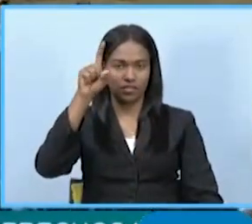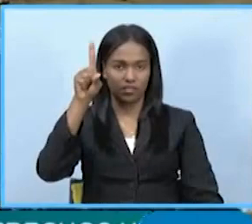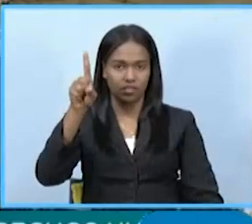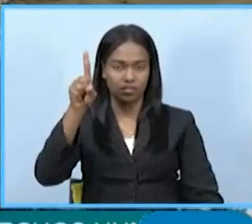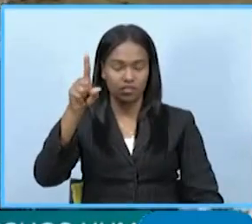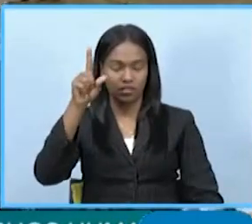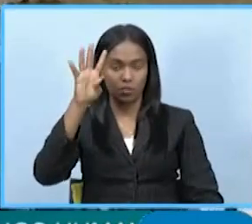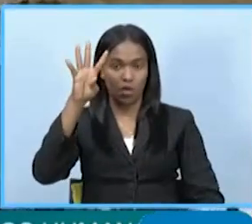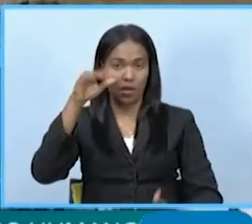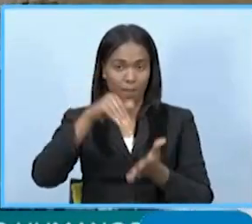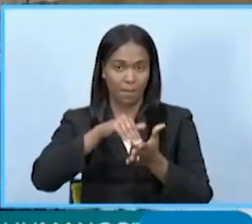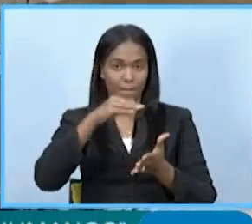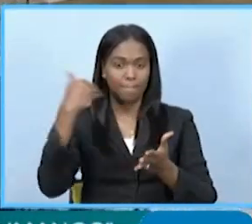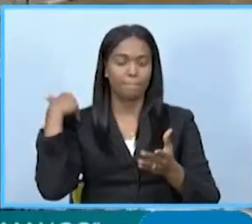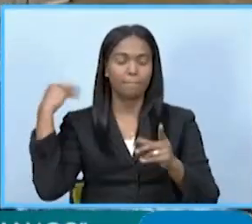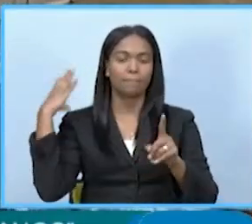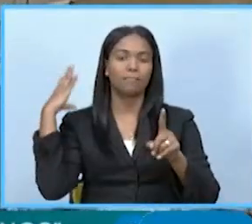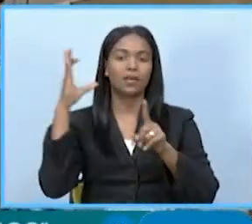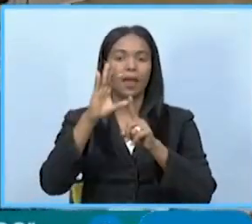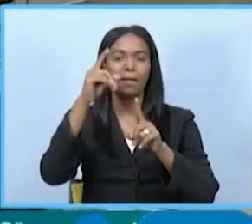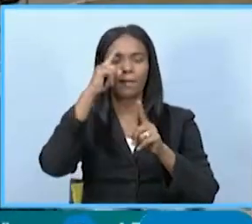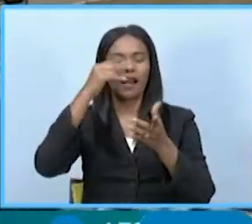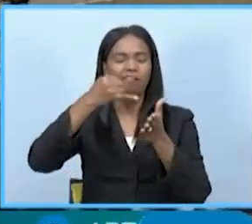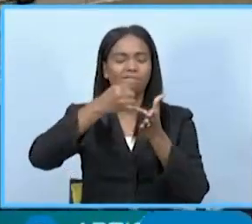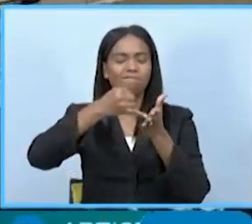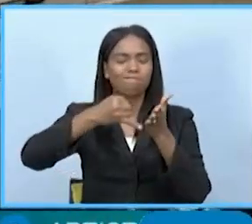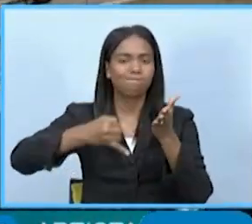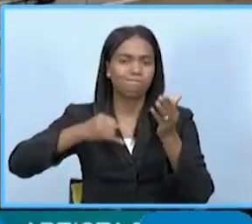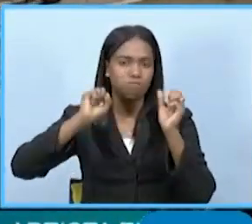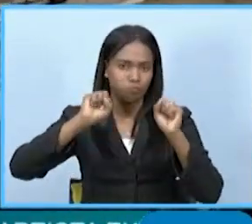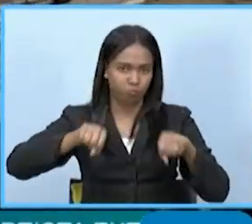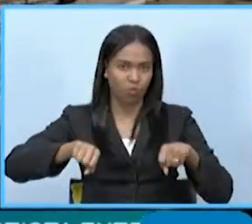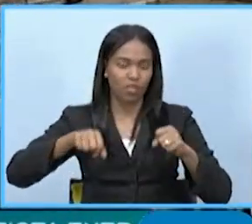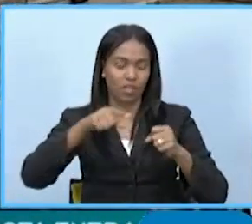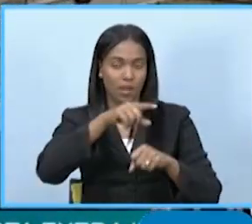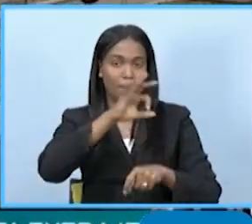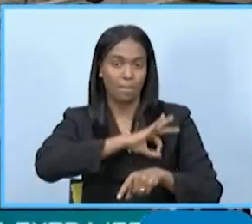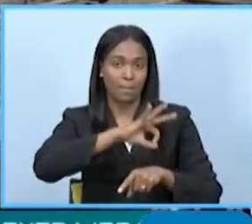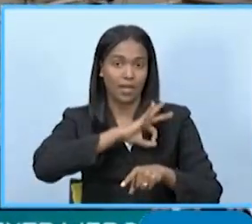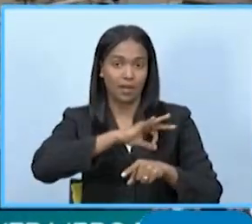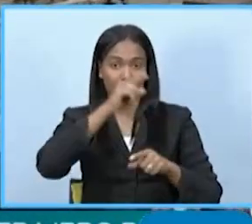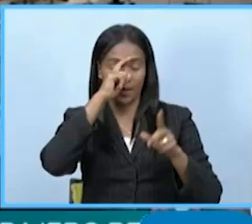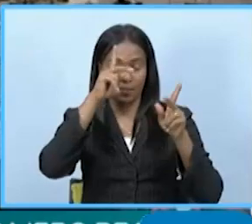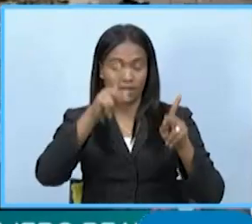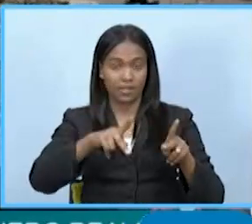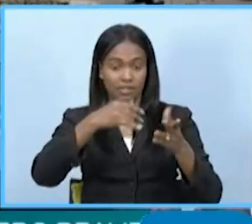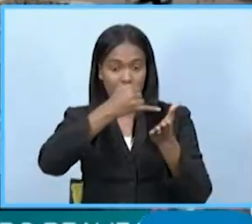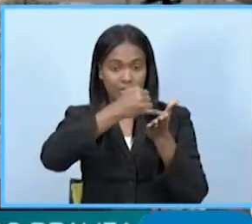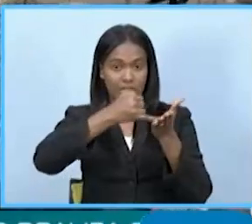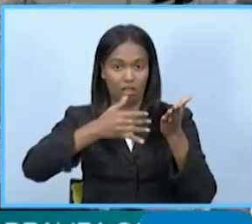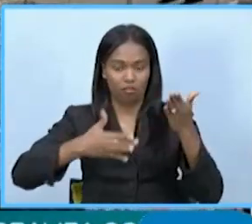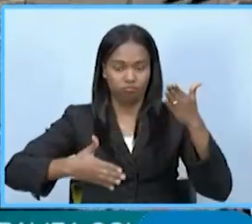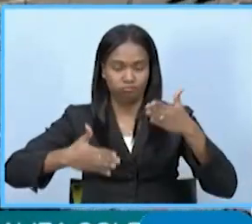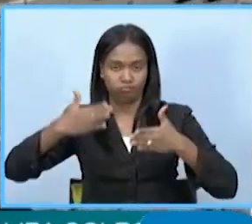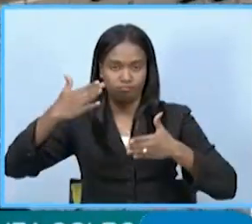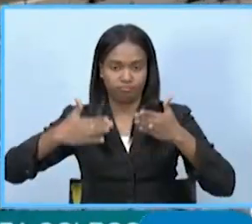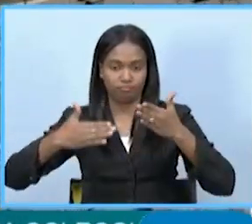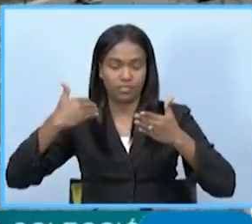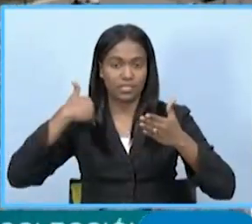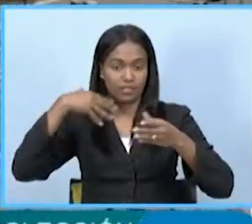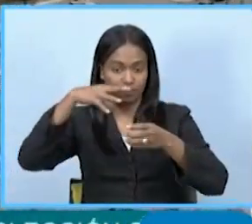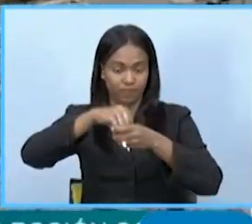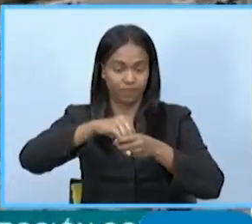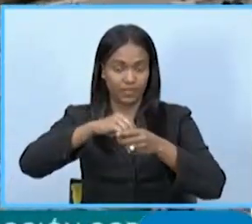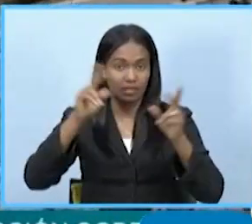plataforma más evolucionada destinada a la cirugía mínimamente invasiva. Los beneficios para el paciente con la cirugía robótica disponible en el